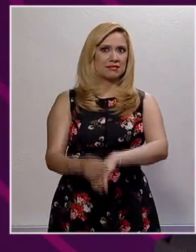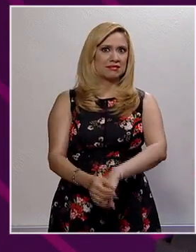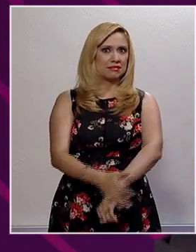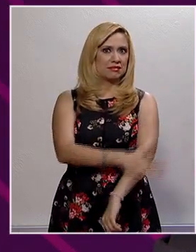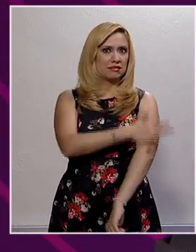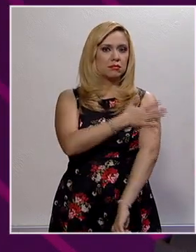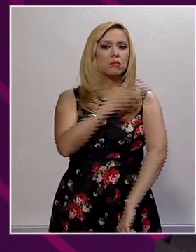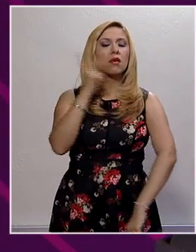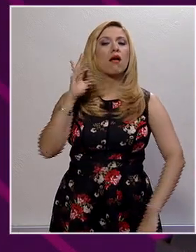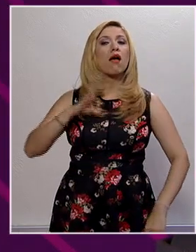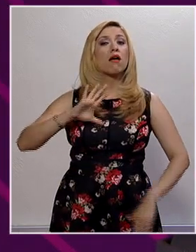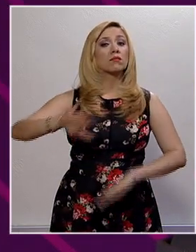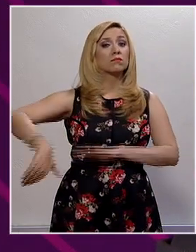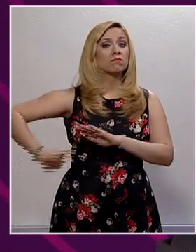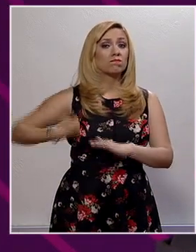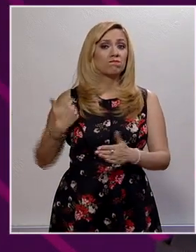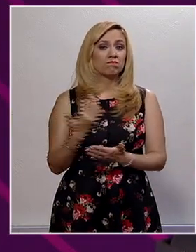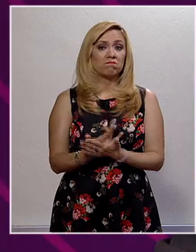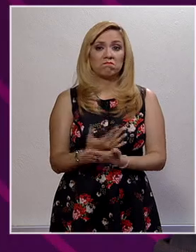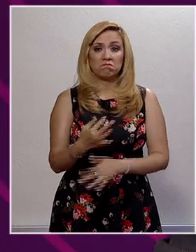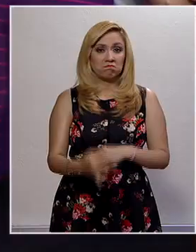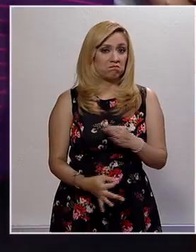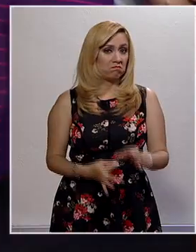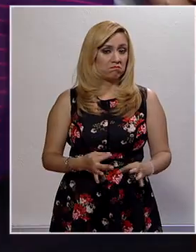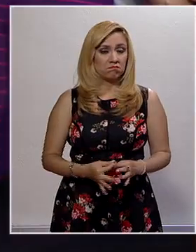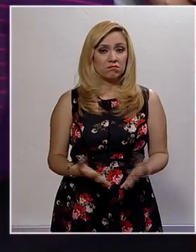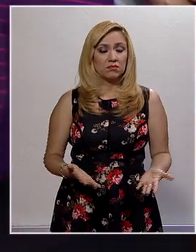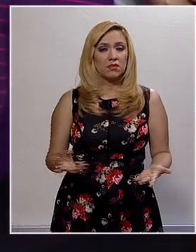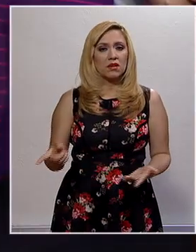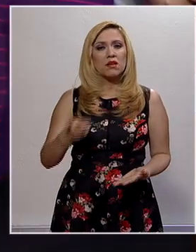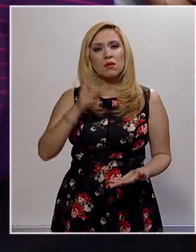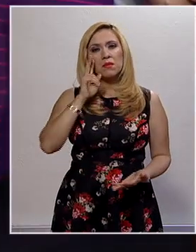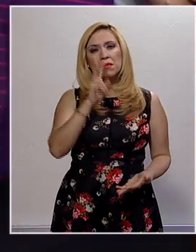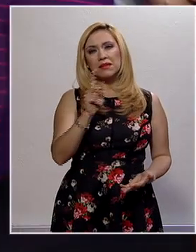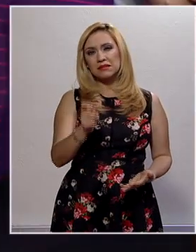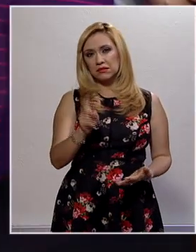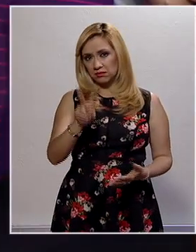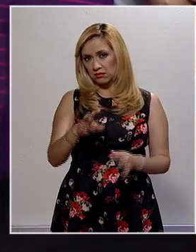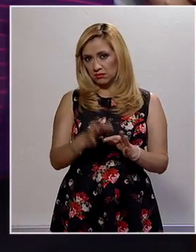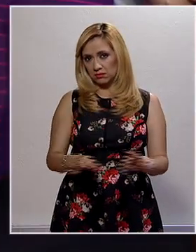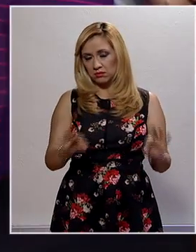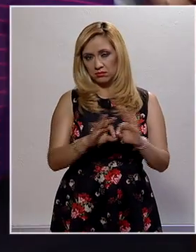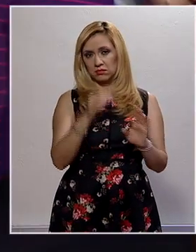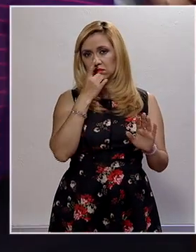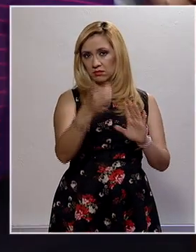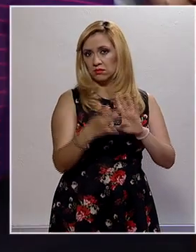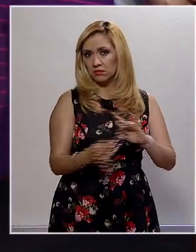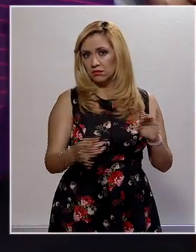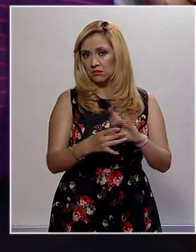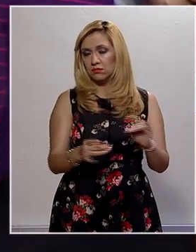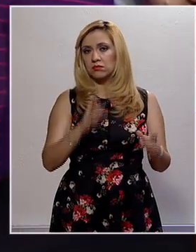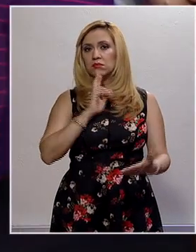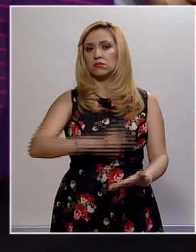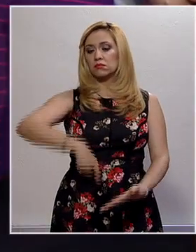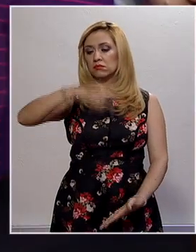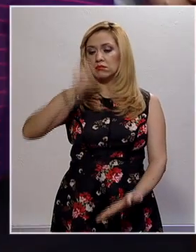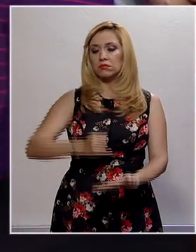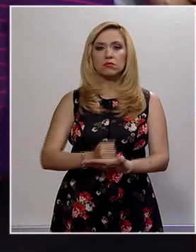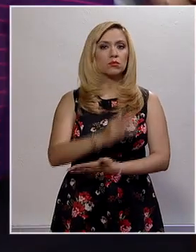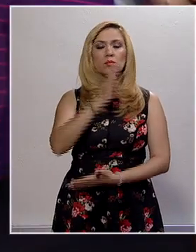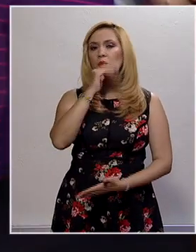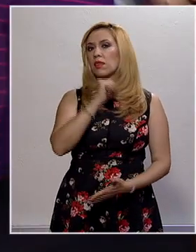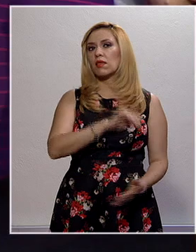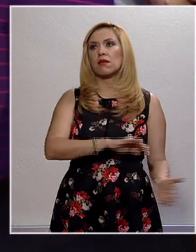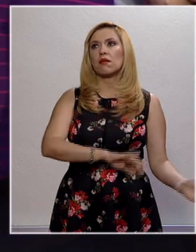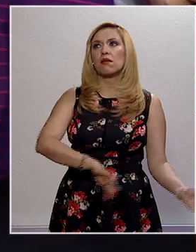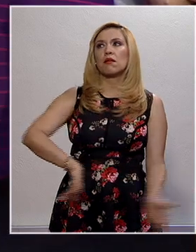muchas cosas pendientes de cumplir, ¿no? Creo que es relevante enfatizar eso, que las sentencias no se pueden quedar